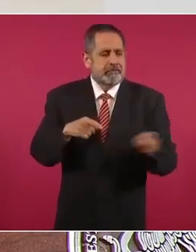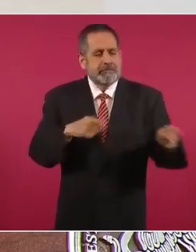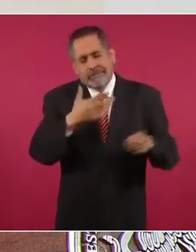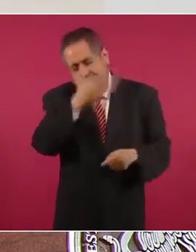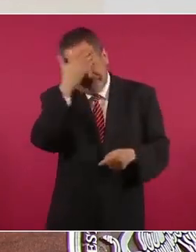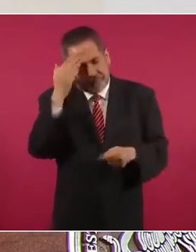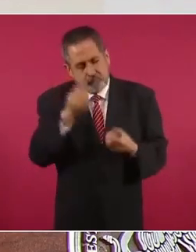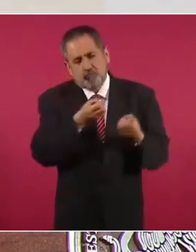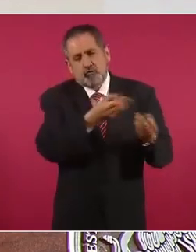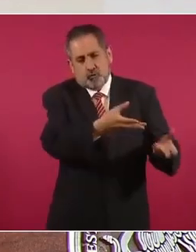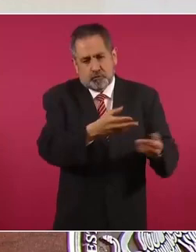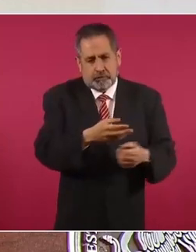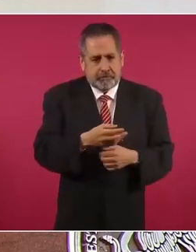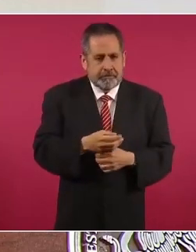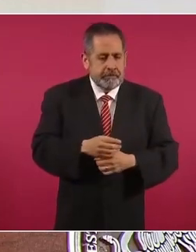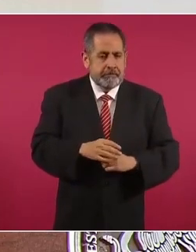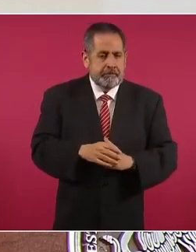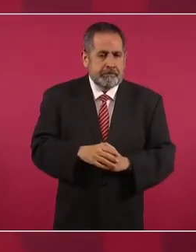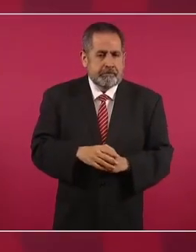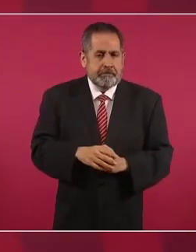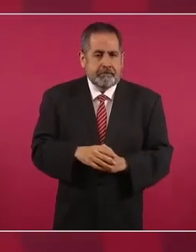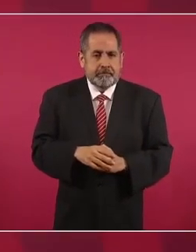esto,